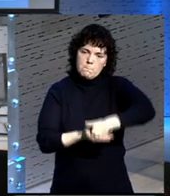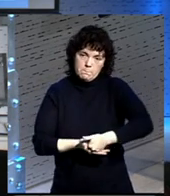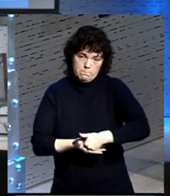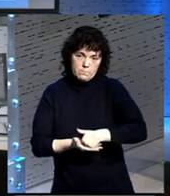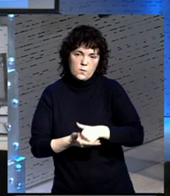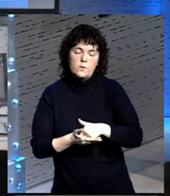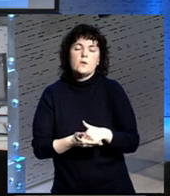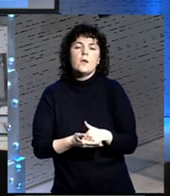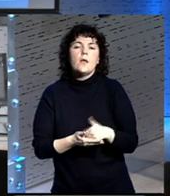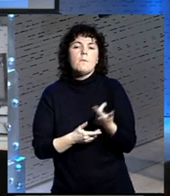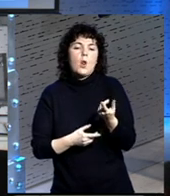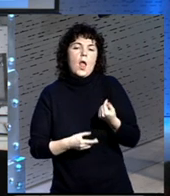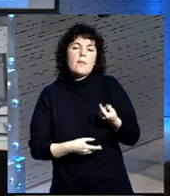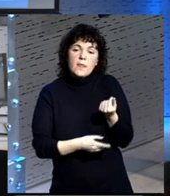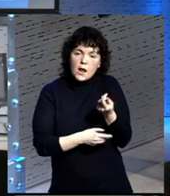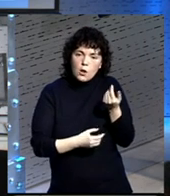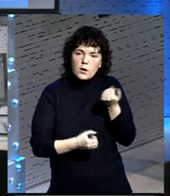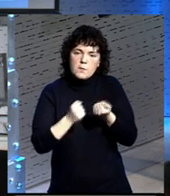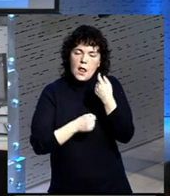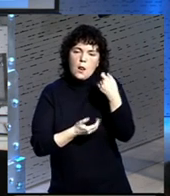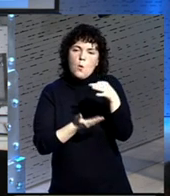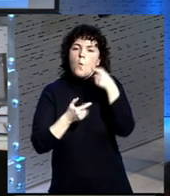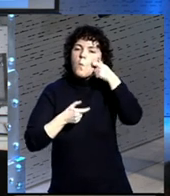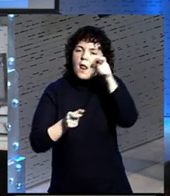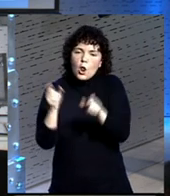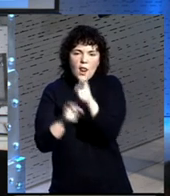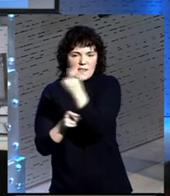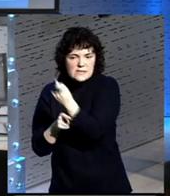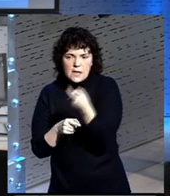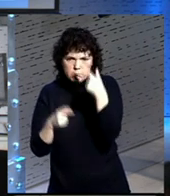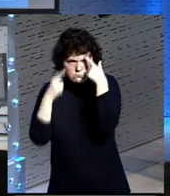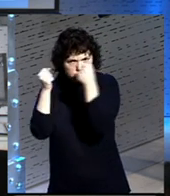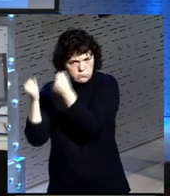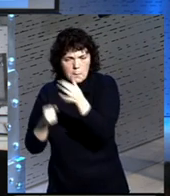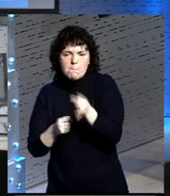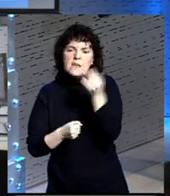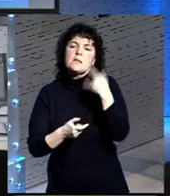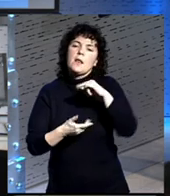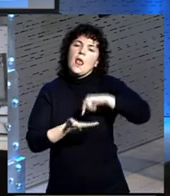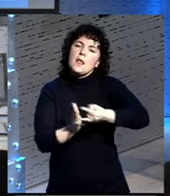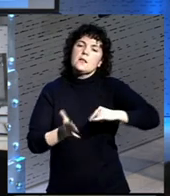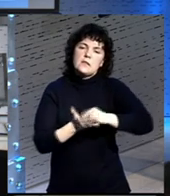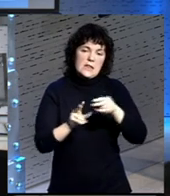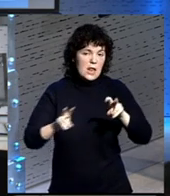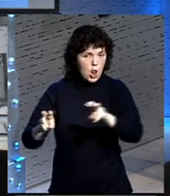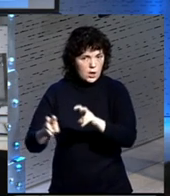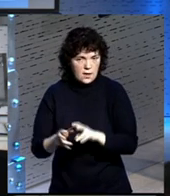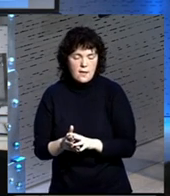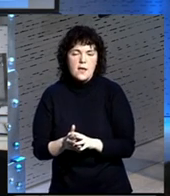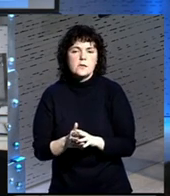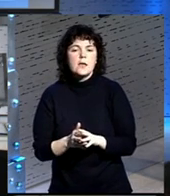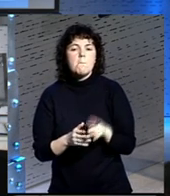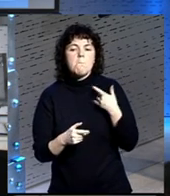doble demanda de capital humano cualificado y de capital tecnológico. Y la complicidad que